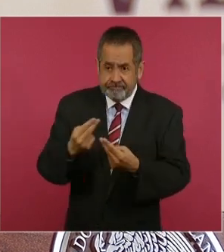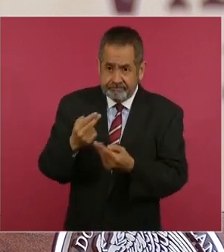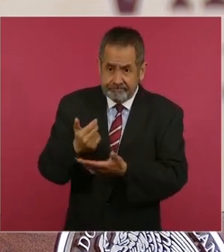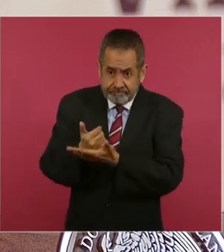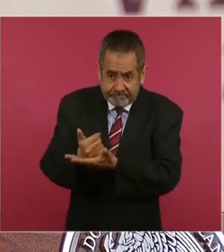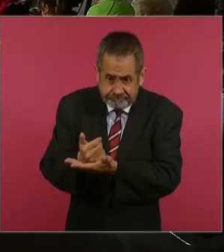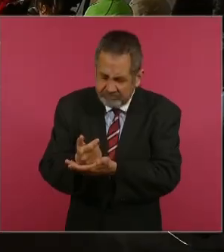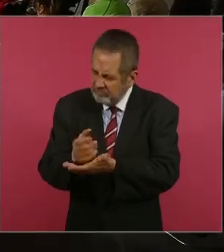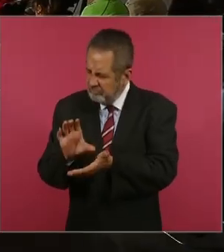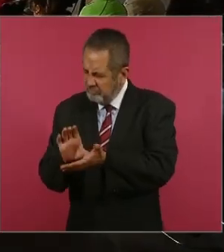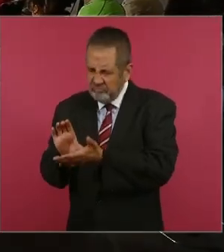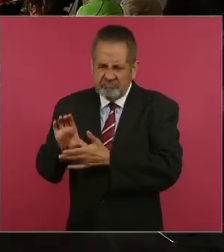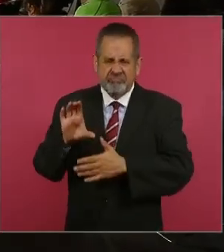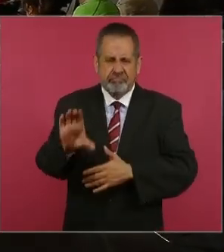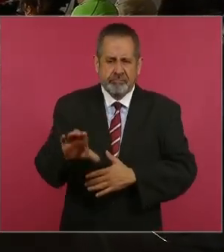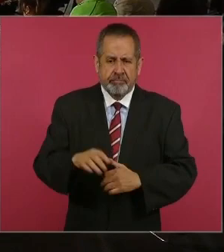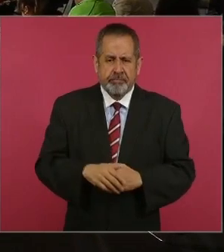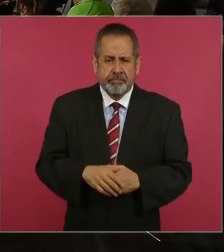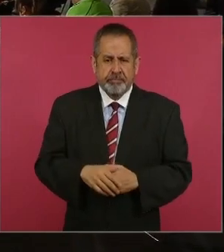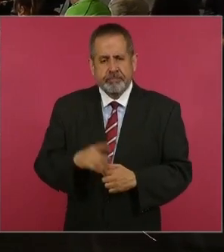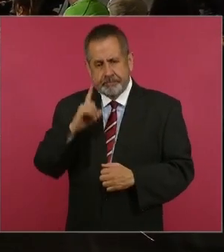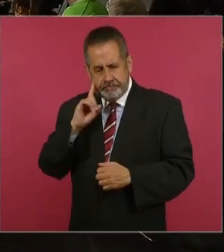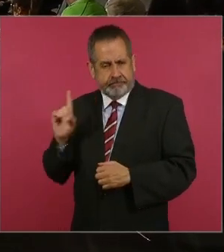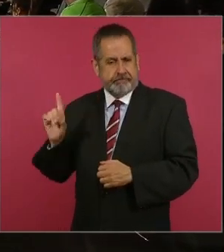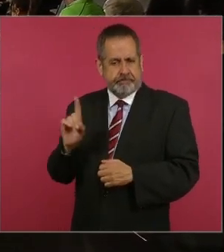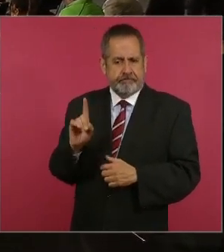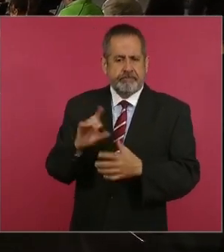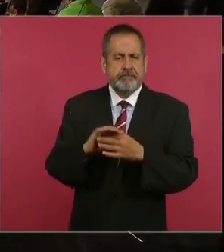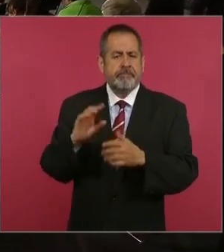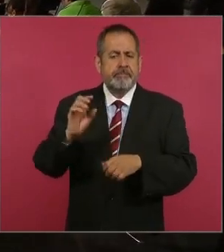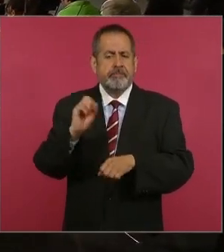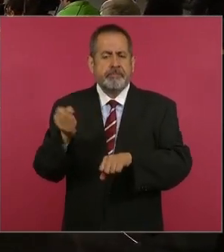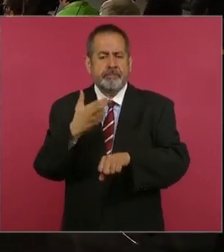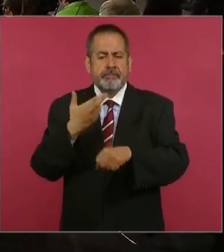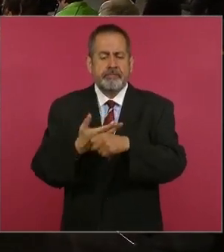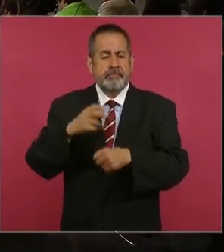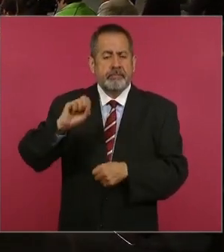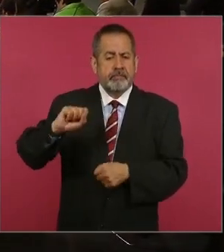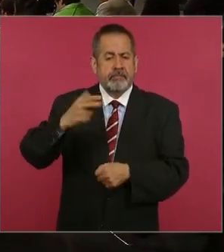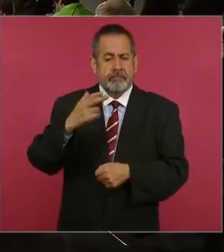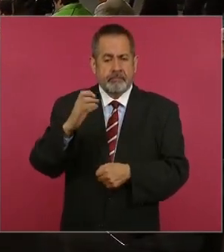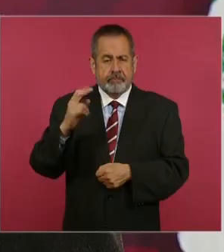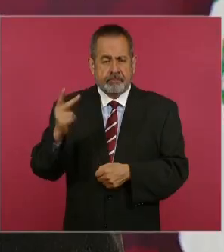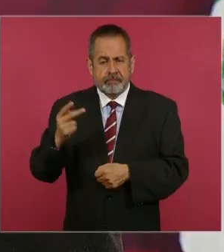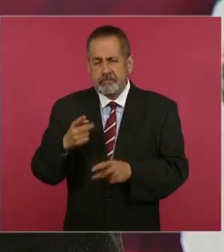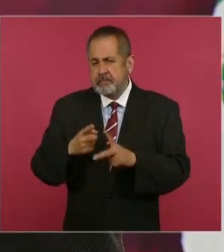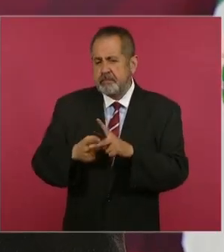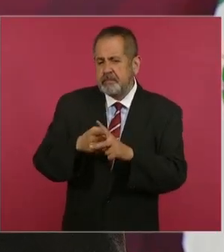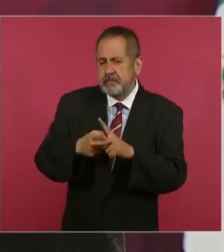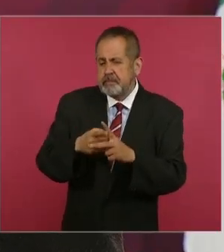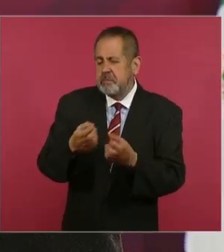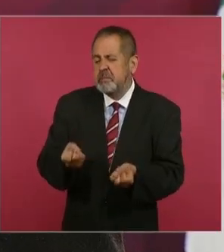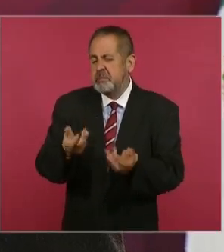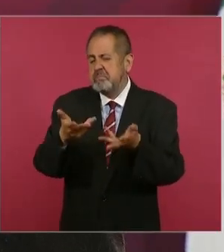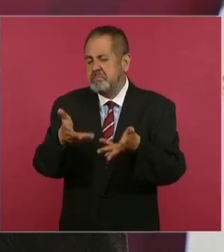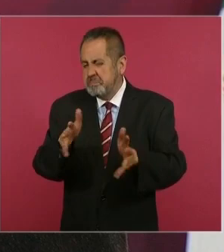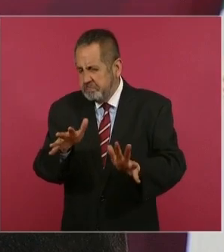secretario de Hacienda va a informarles Cuánto estimamos es una